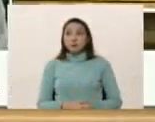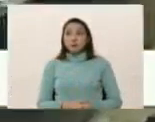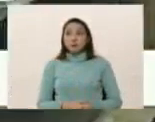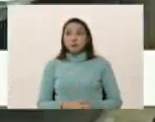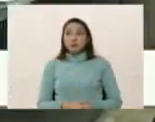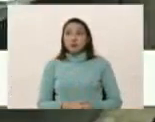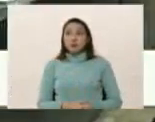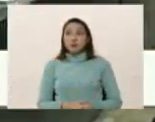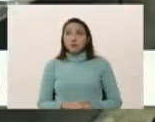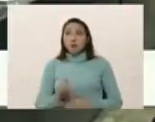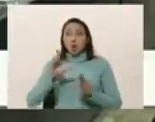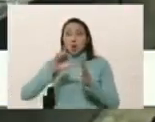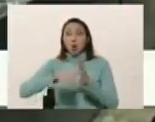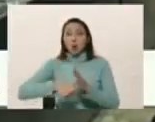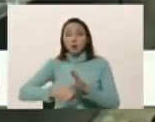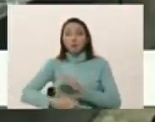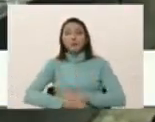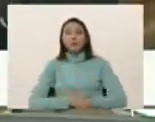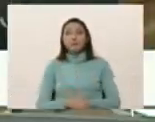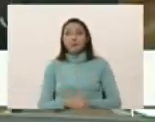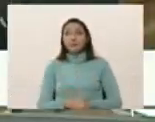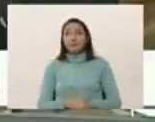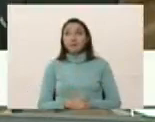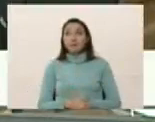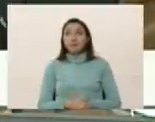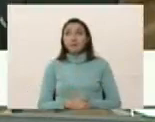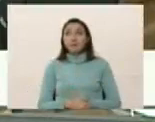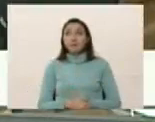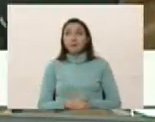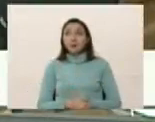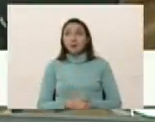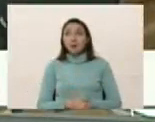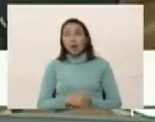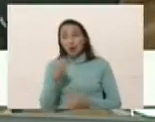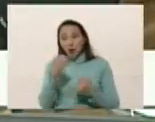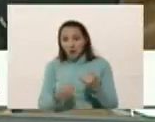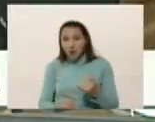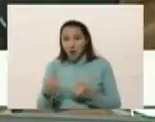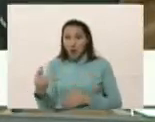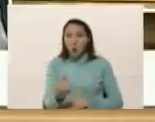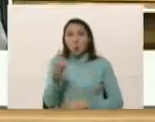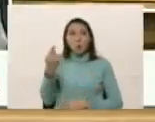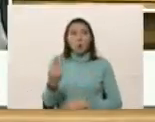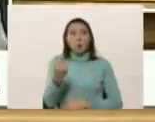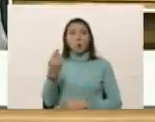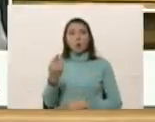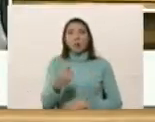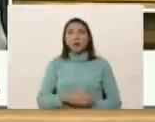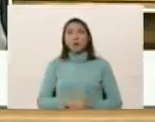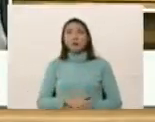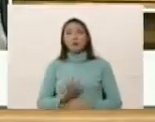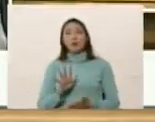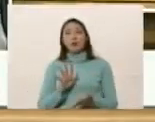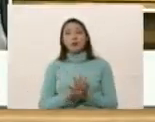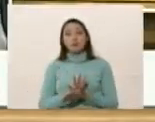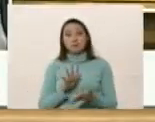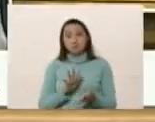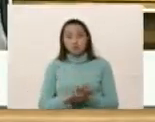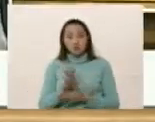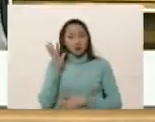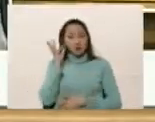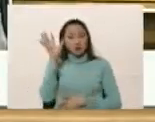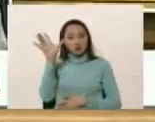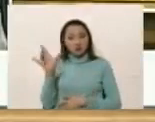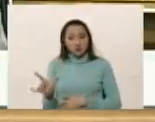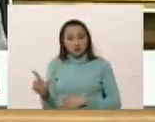siguiente disposición final única después la diputada si nos agarran a